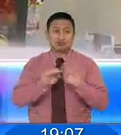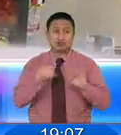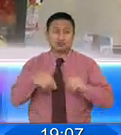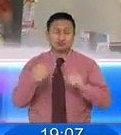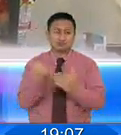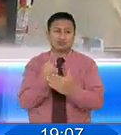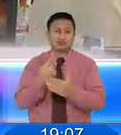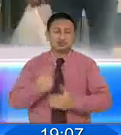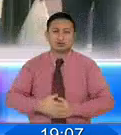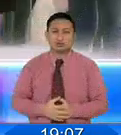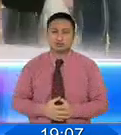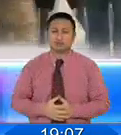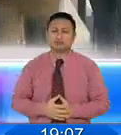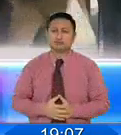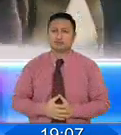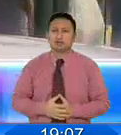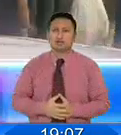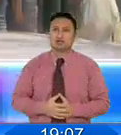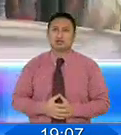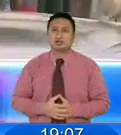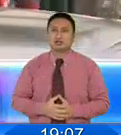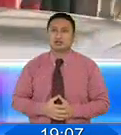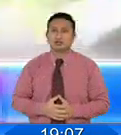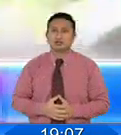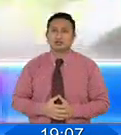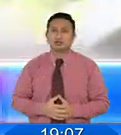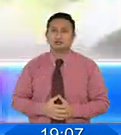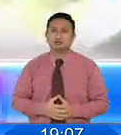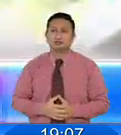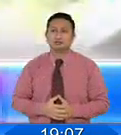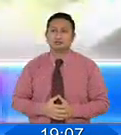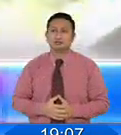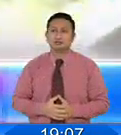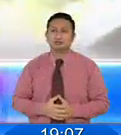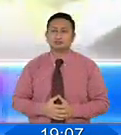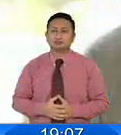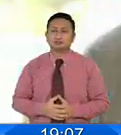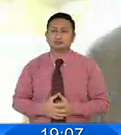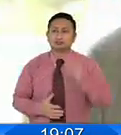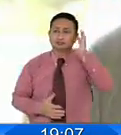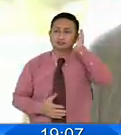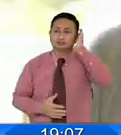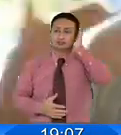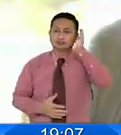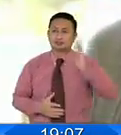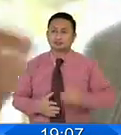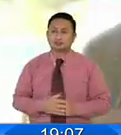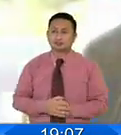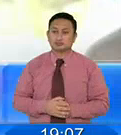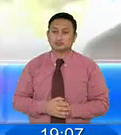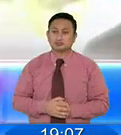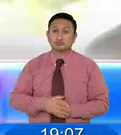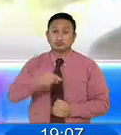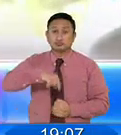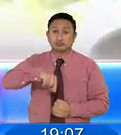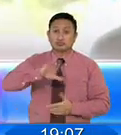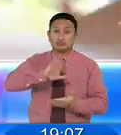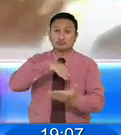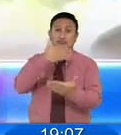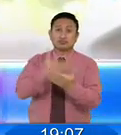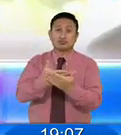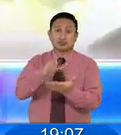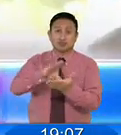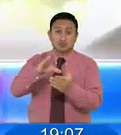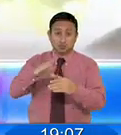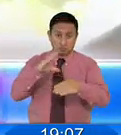de personas para evitar más contagios. Y una vez que tengamos algún malestar, acudamos a un centro médico, acudamos a un